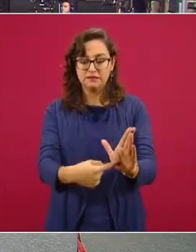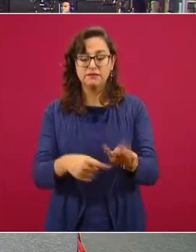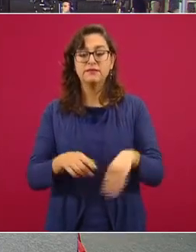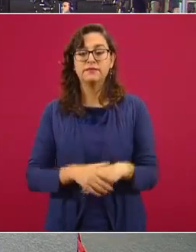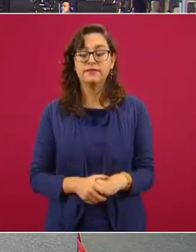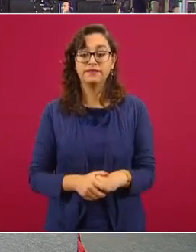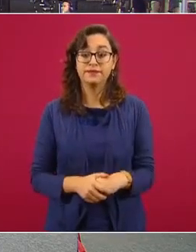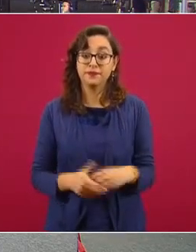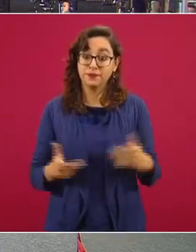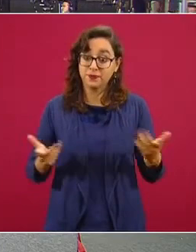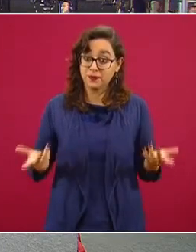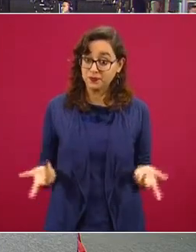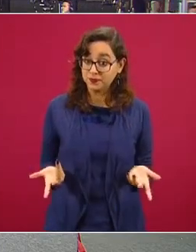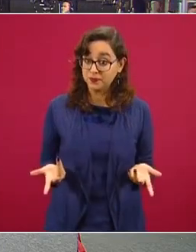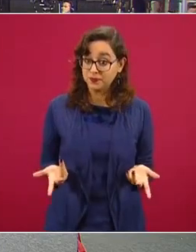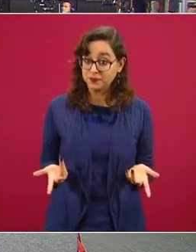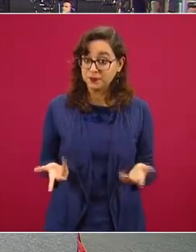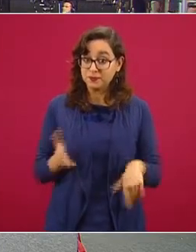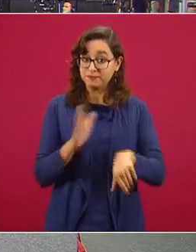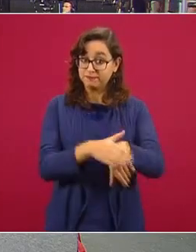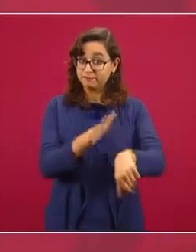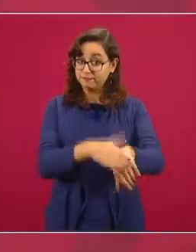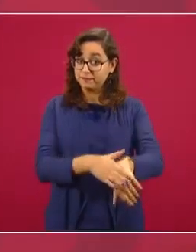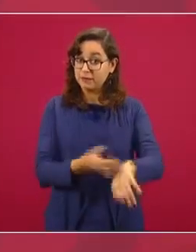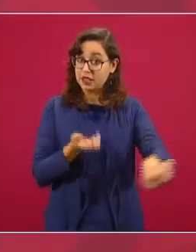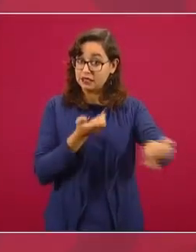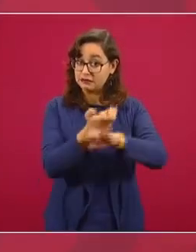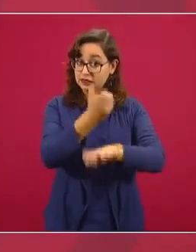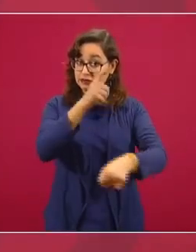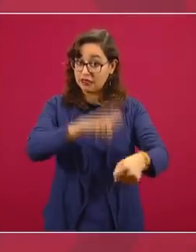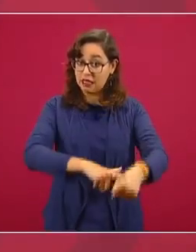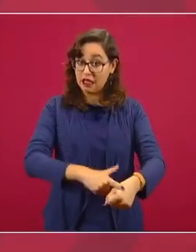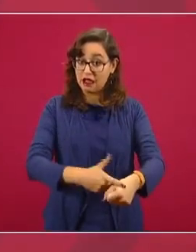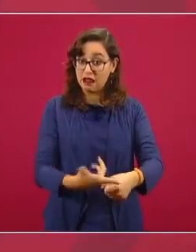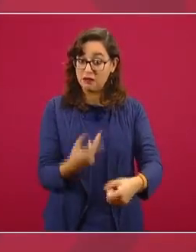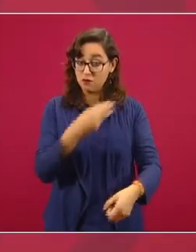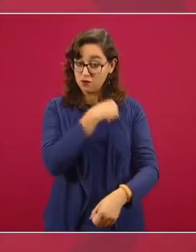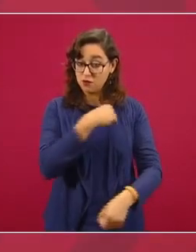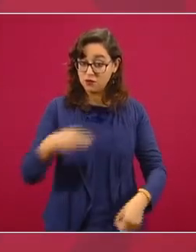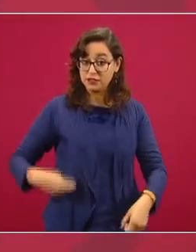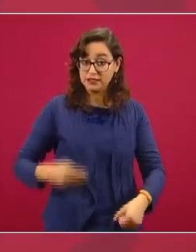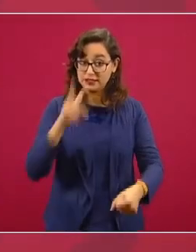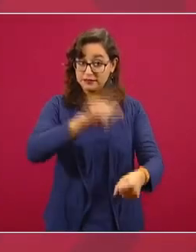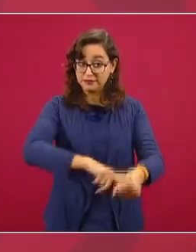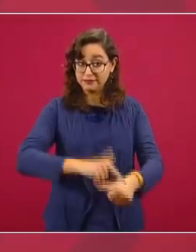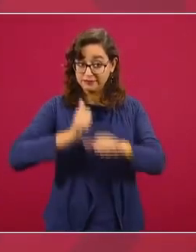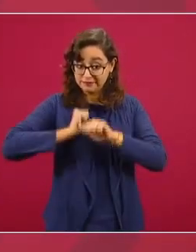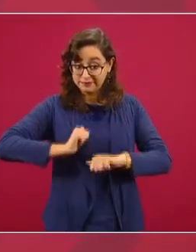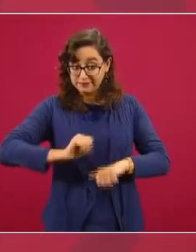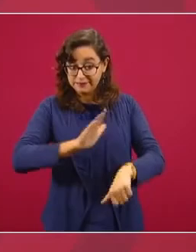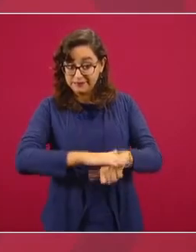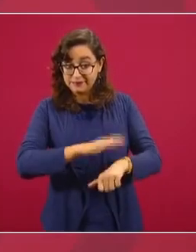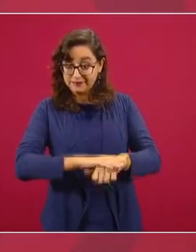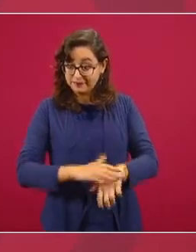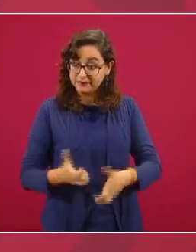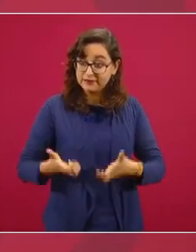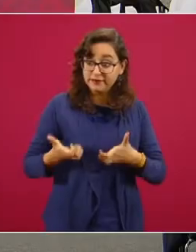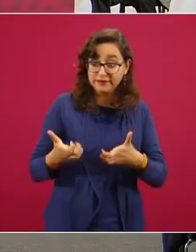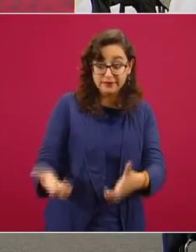se haga un llamado a las autoridades locales. Hay que arreglar las